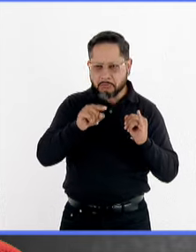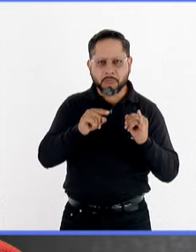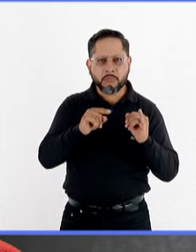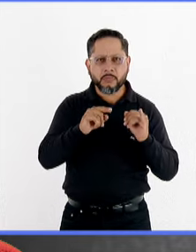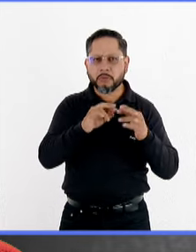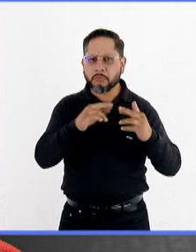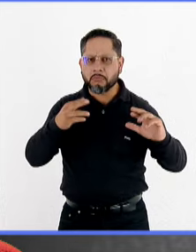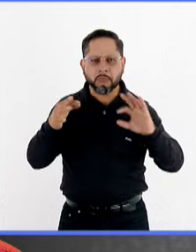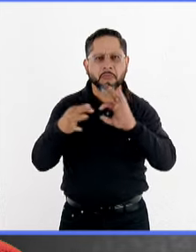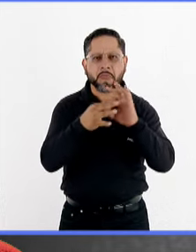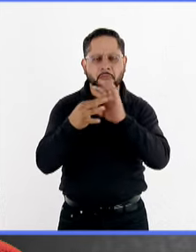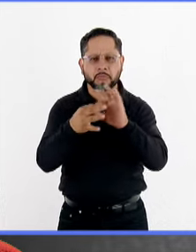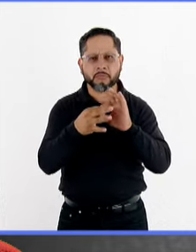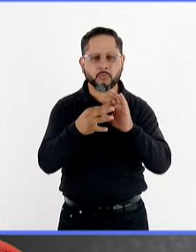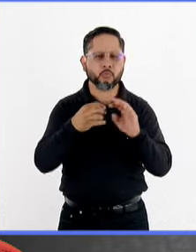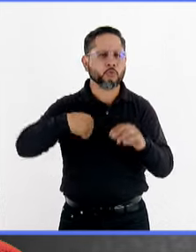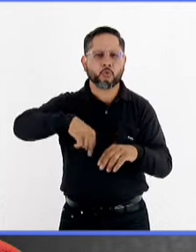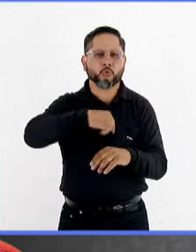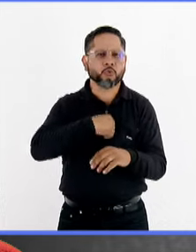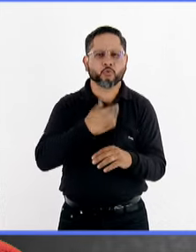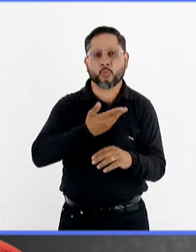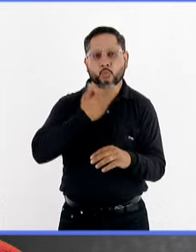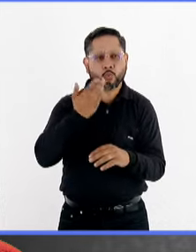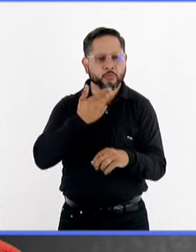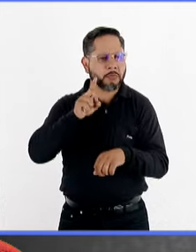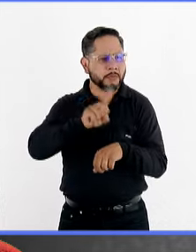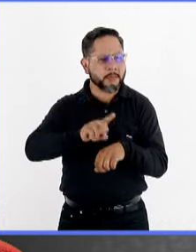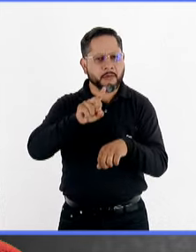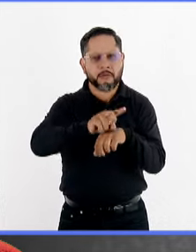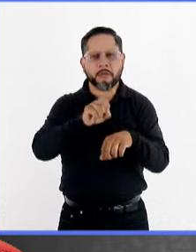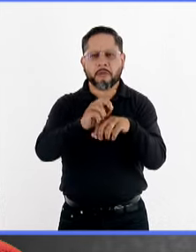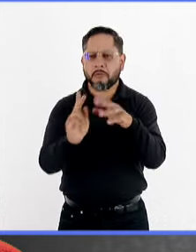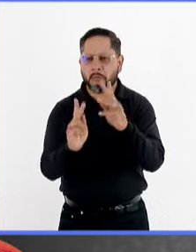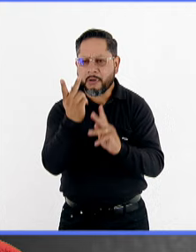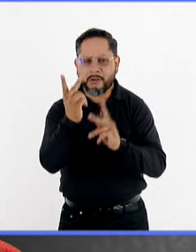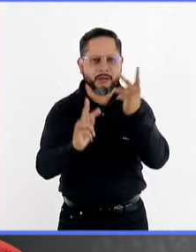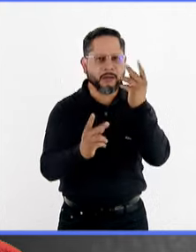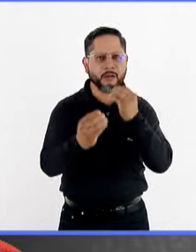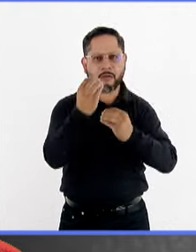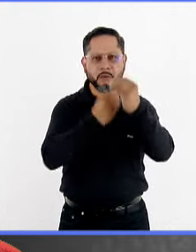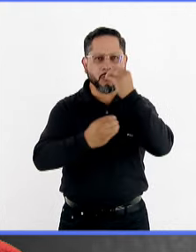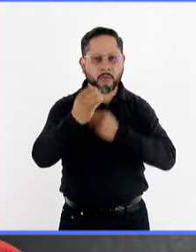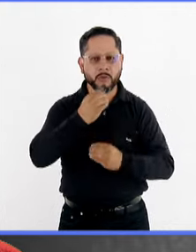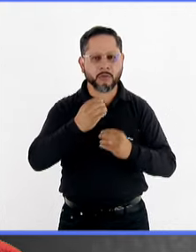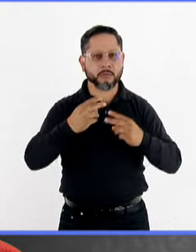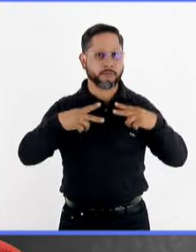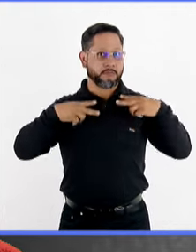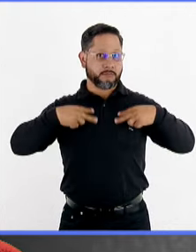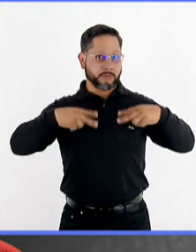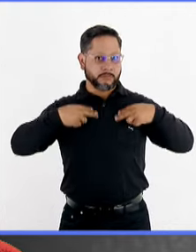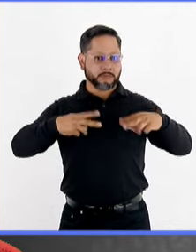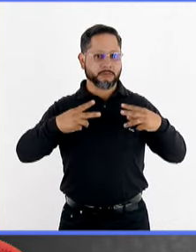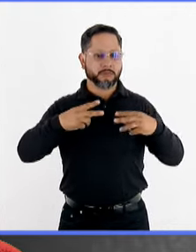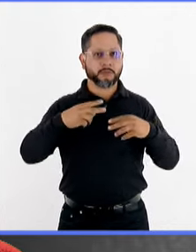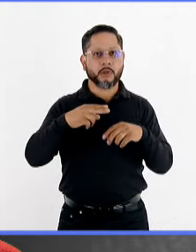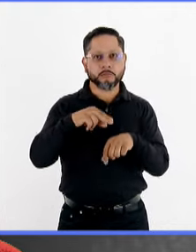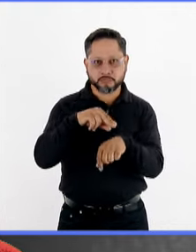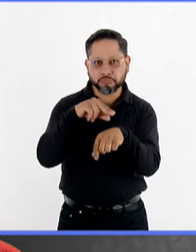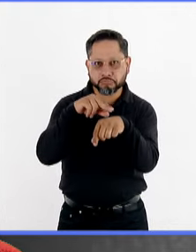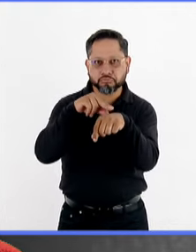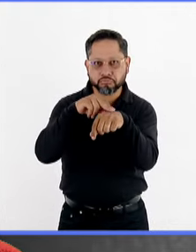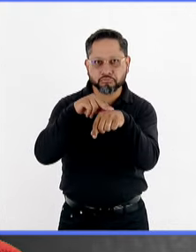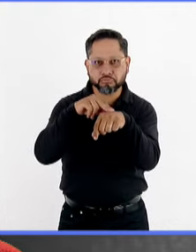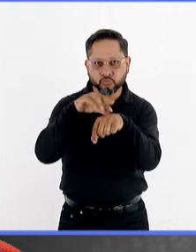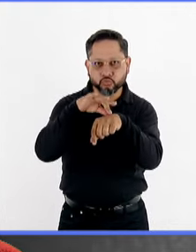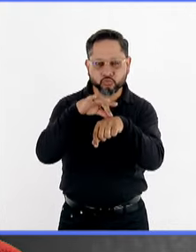con nuestro quehacer cotidiano, es decir, plantas en la alimentación, en el vestir, en la medicina, pero